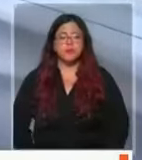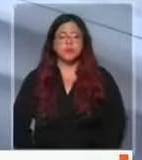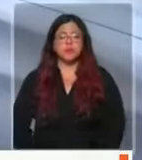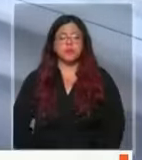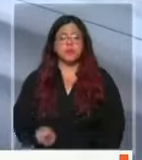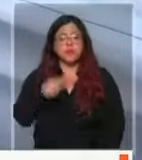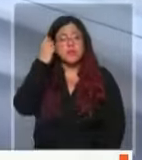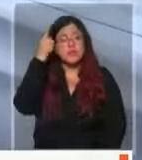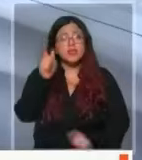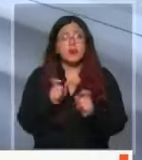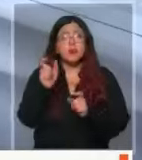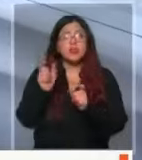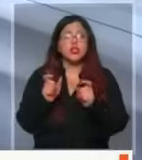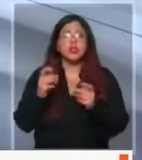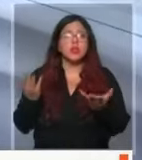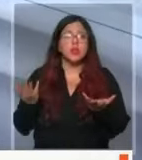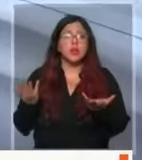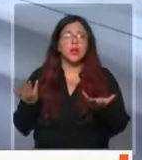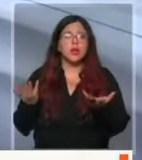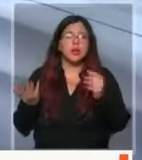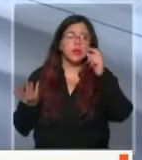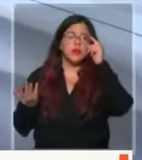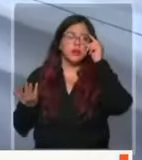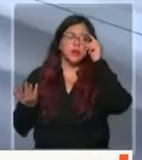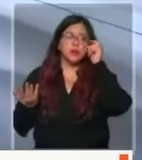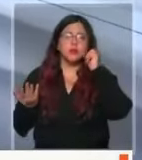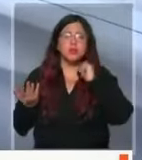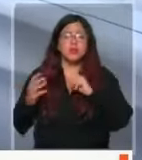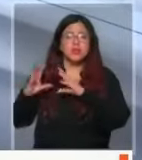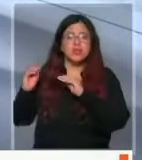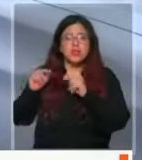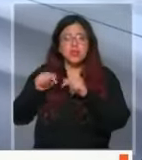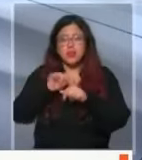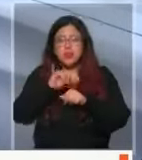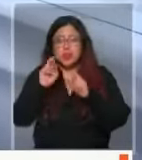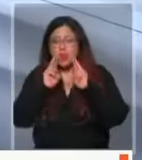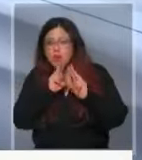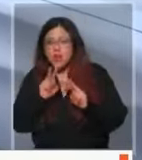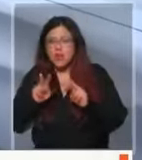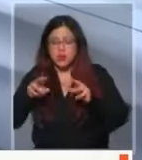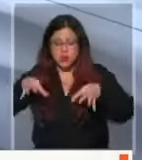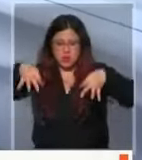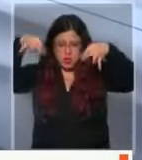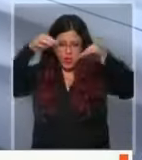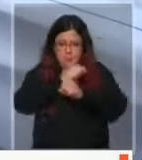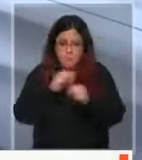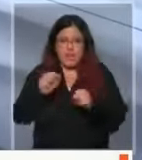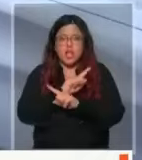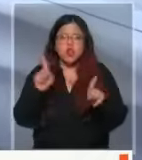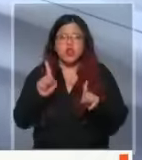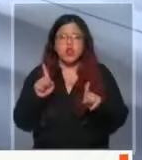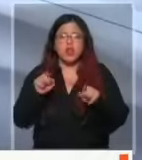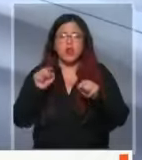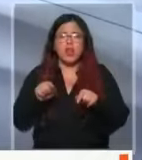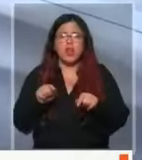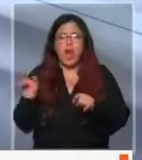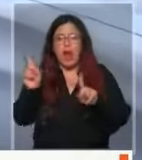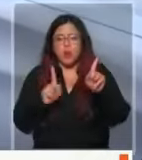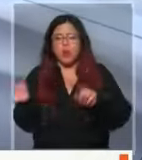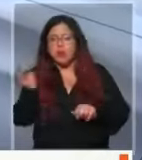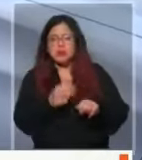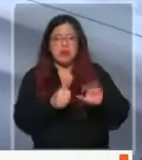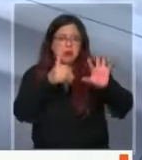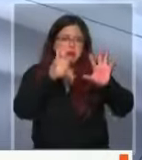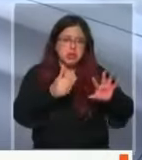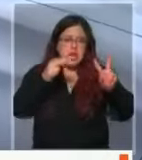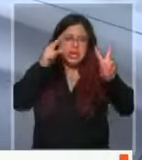que comenta, entonces después ya no era un artefacto, que después según eran 6 explosivos que había, según